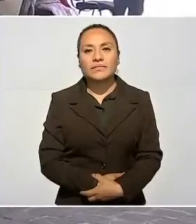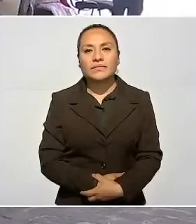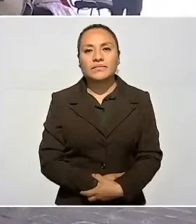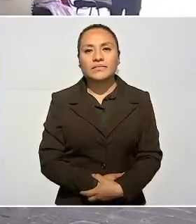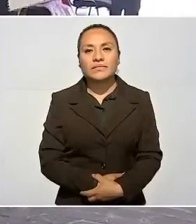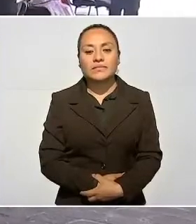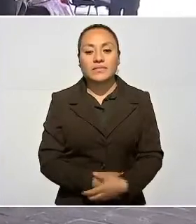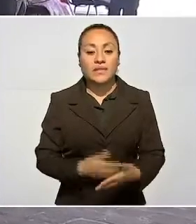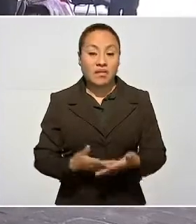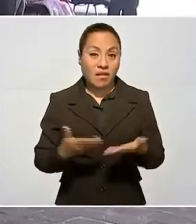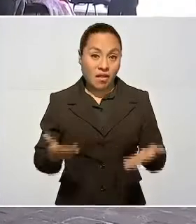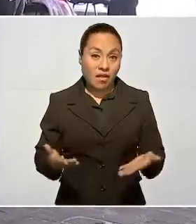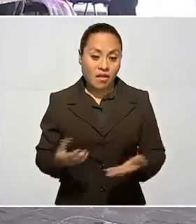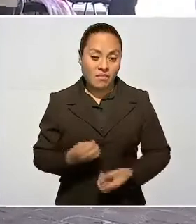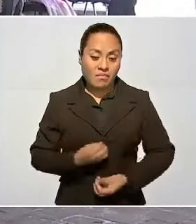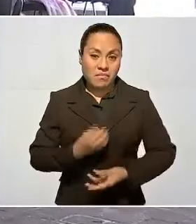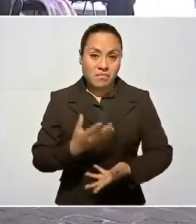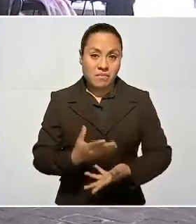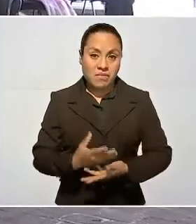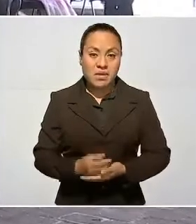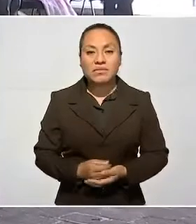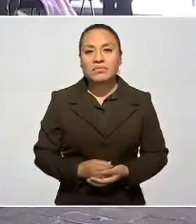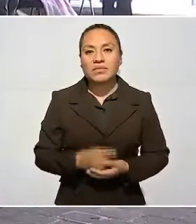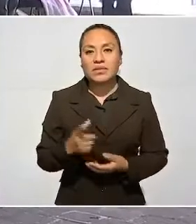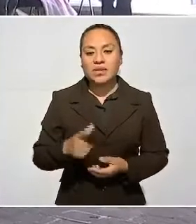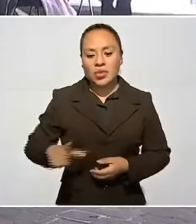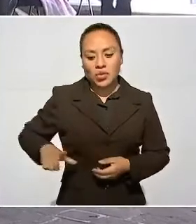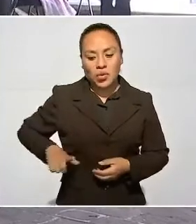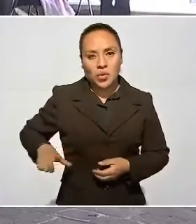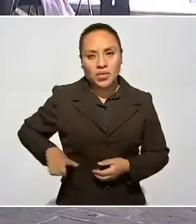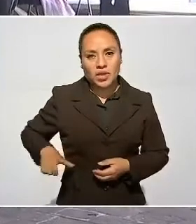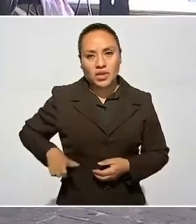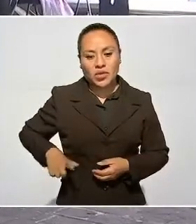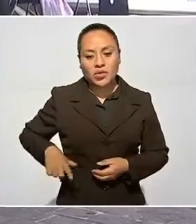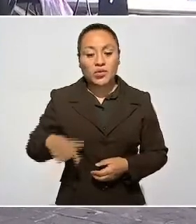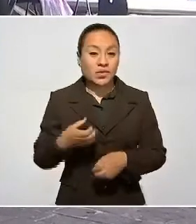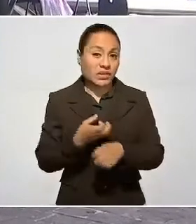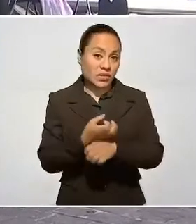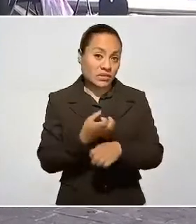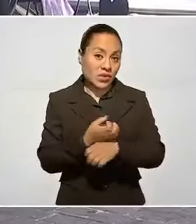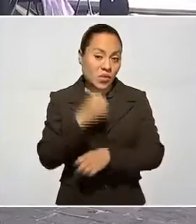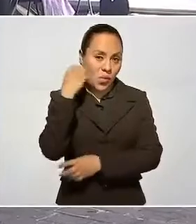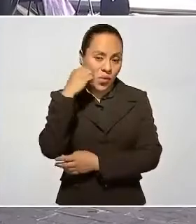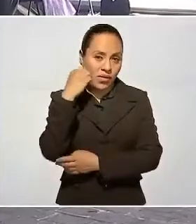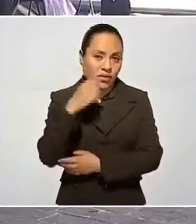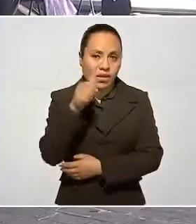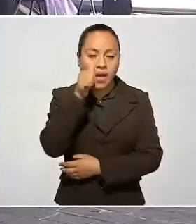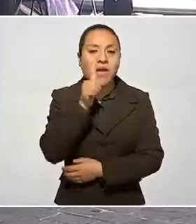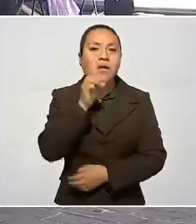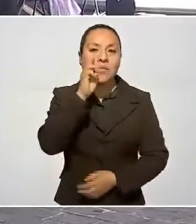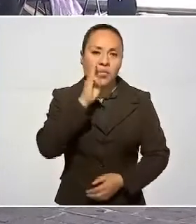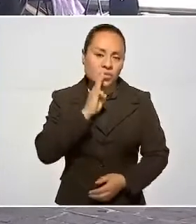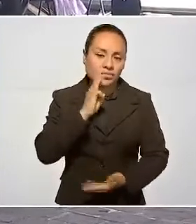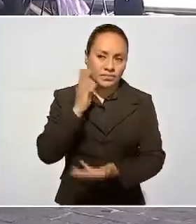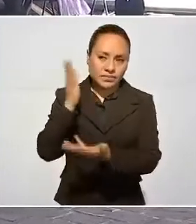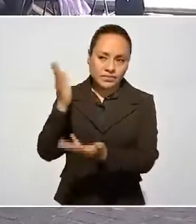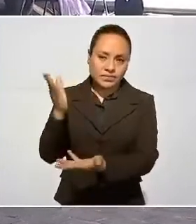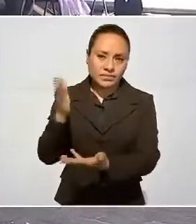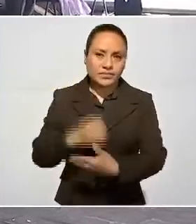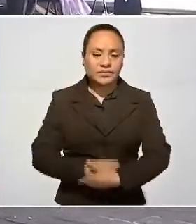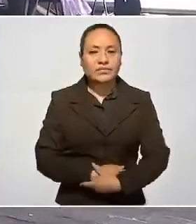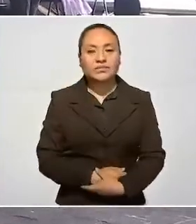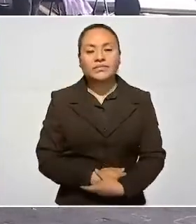Escuchemos el mensaje de bienvenida a cargo del gobernador constitucional del estado de Oaxaca, Alejandro Murat